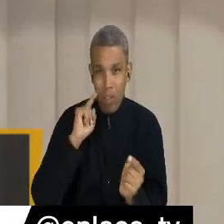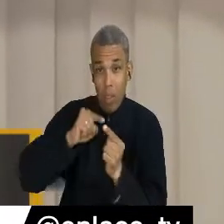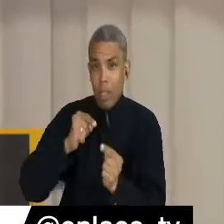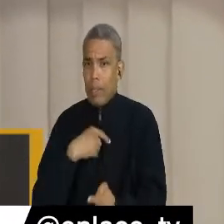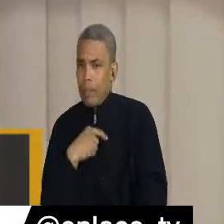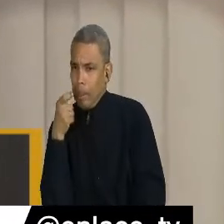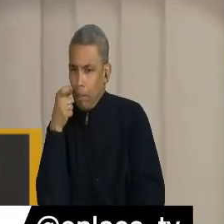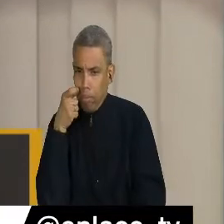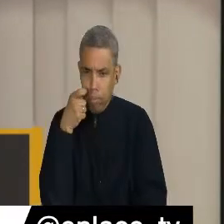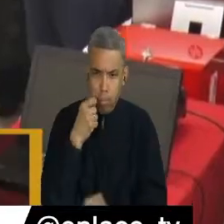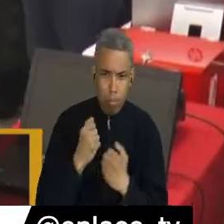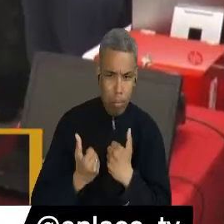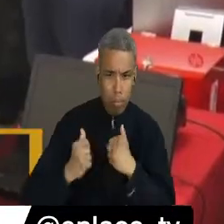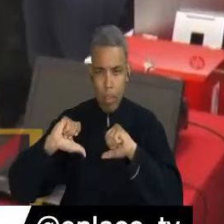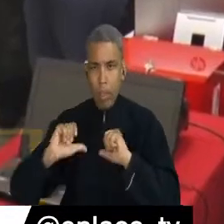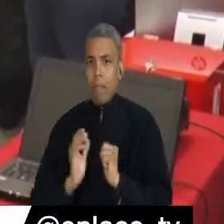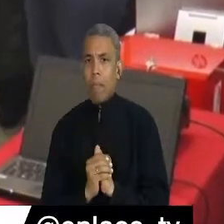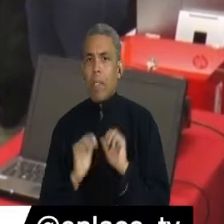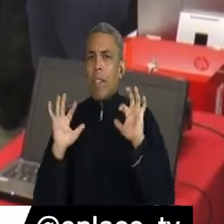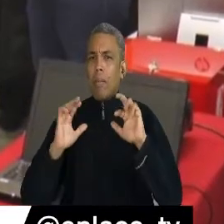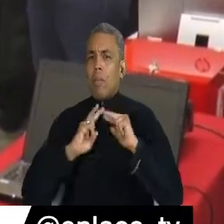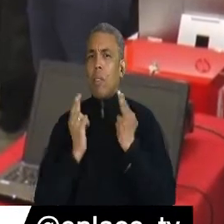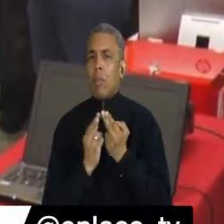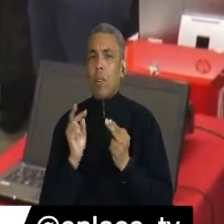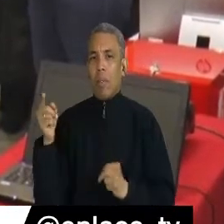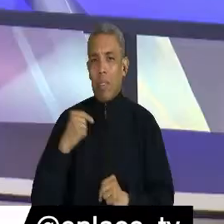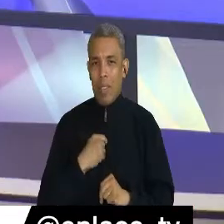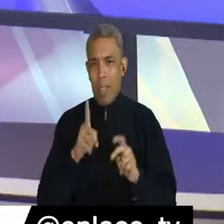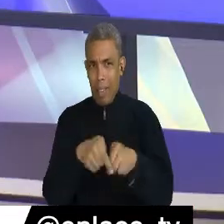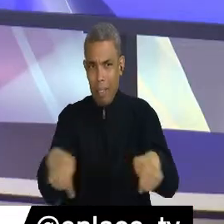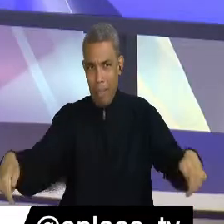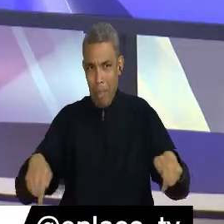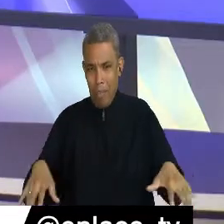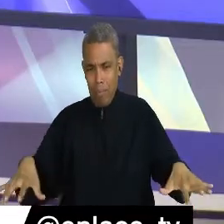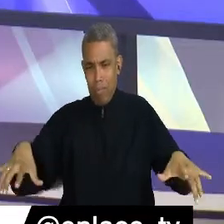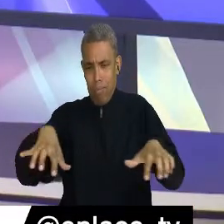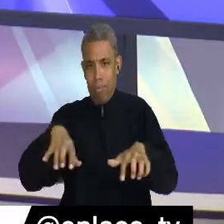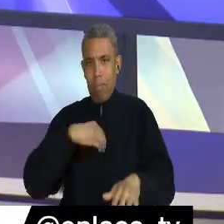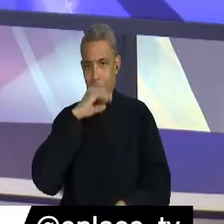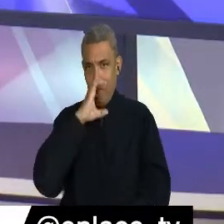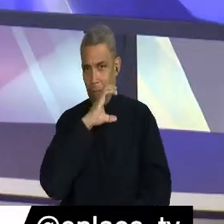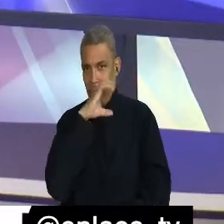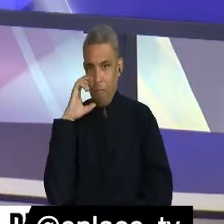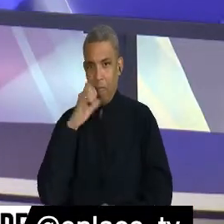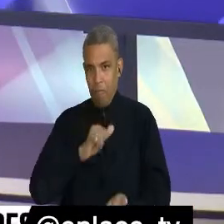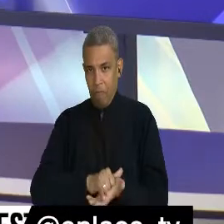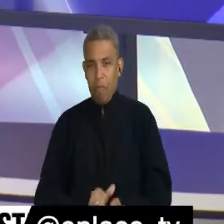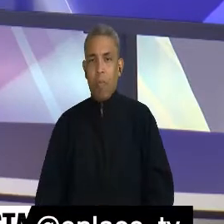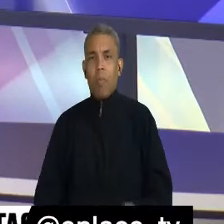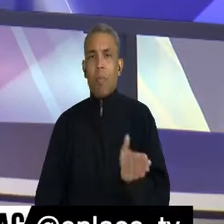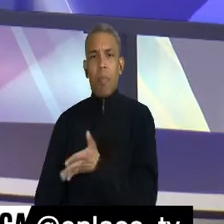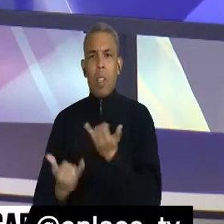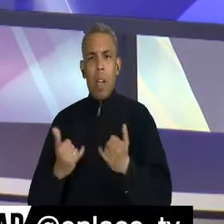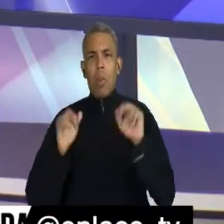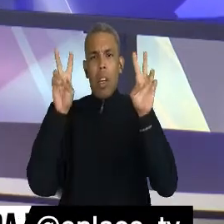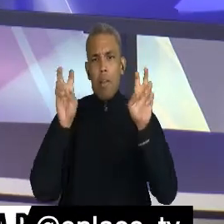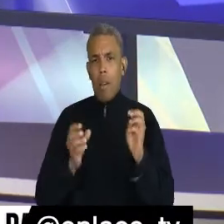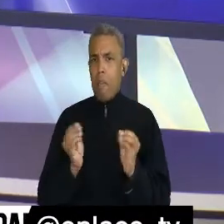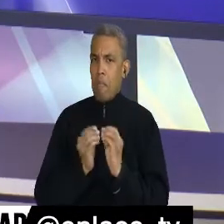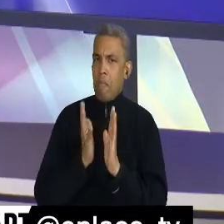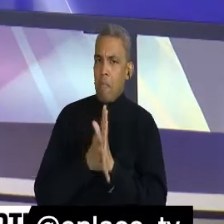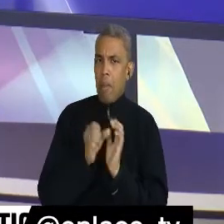La Asamblea de Asociados se cumplió en el Auditorio Principal de Cafaba. A continuación, conozca otros hechos que son noticia en la ciudad y región